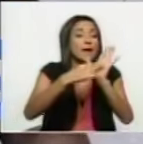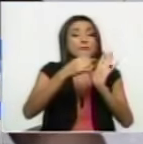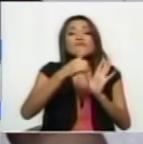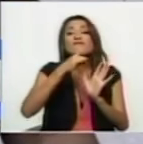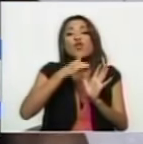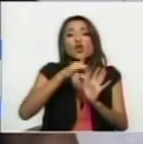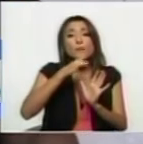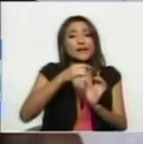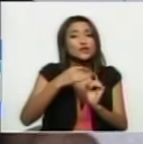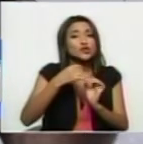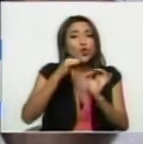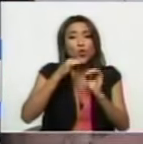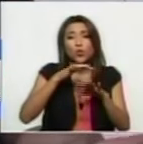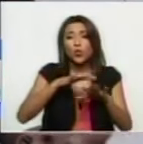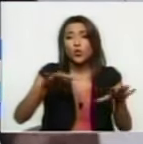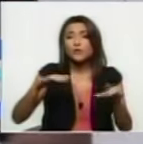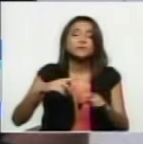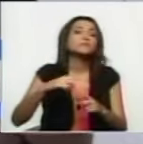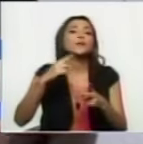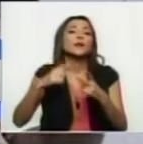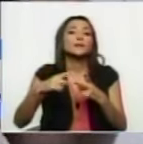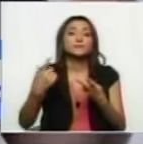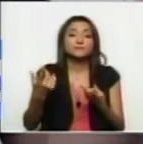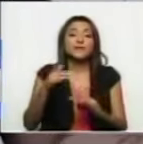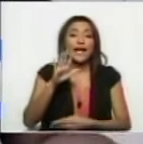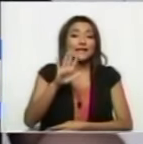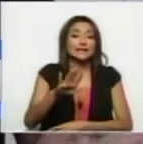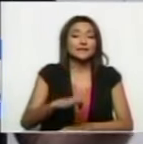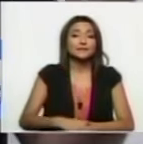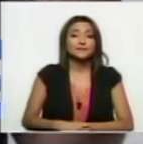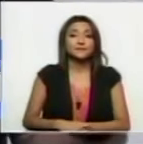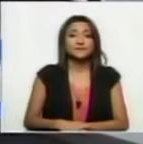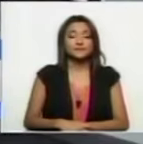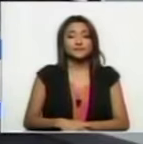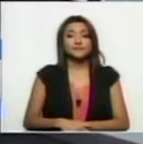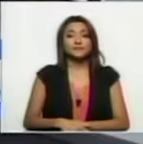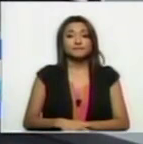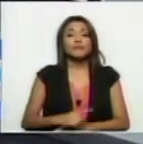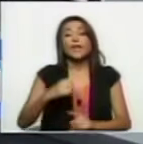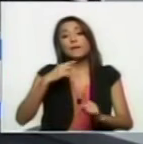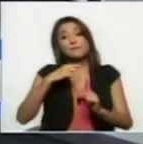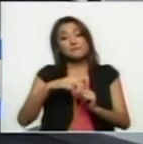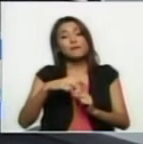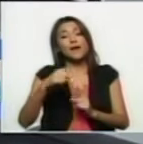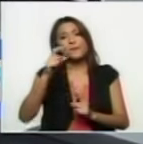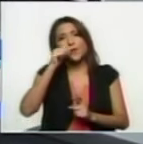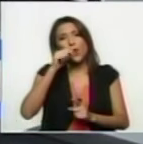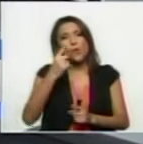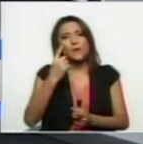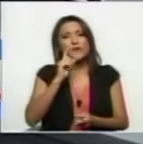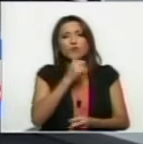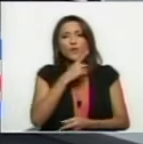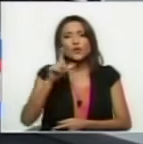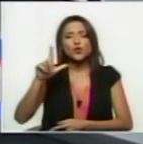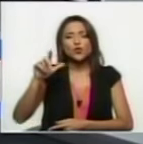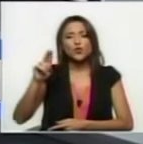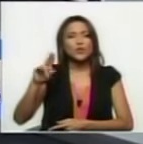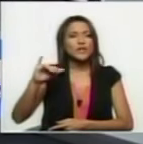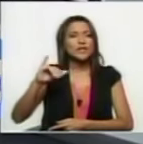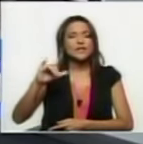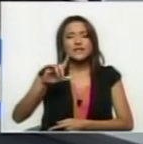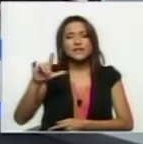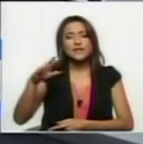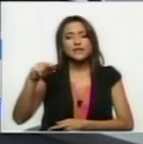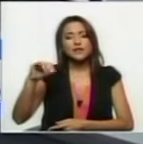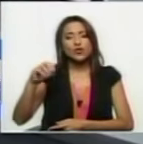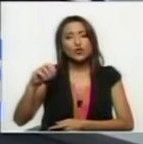de las bellas artes, va más allá del De igual forma, Luigino Bracci Roa, coordinador